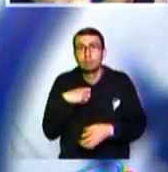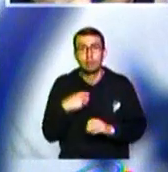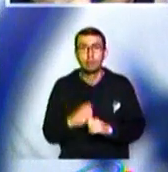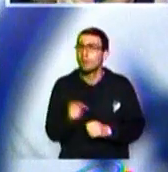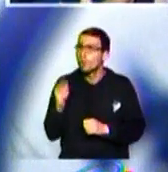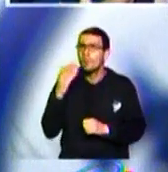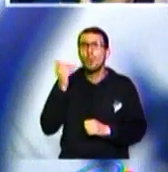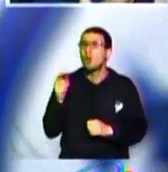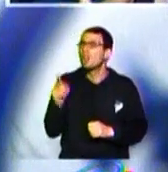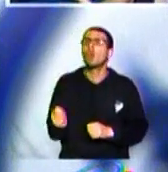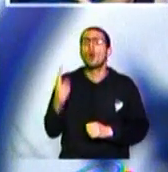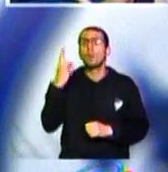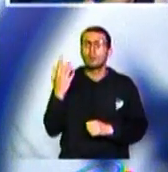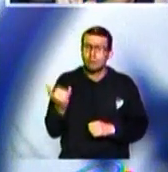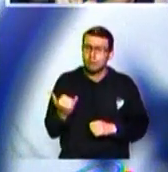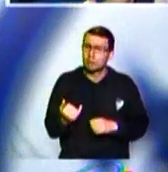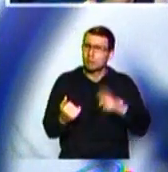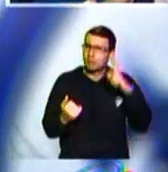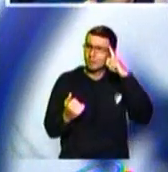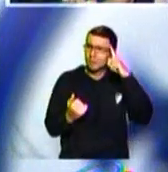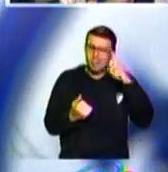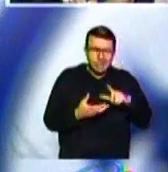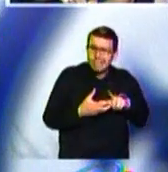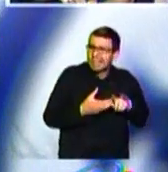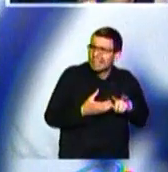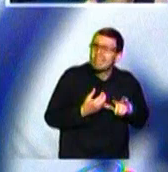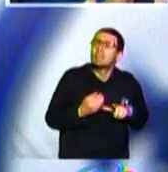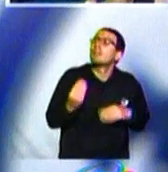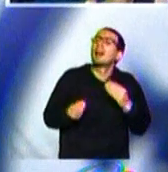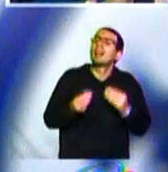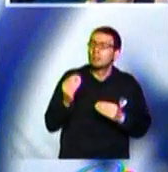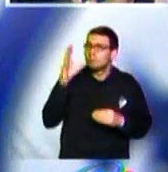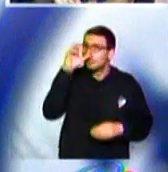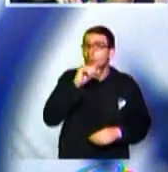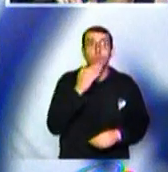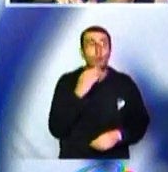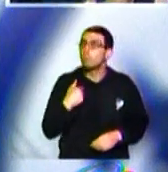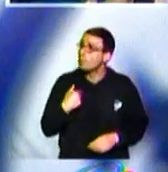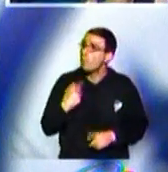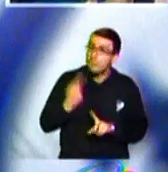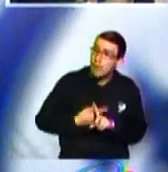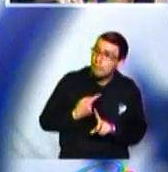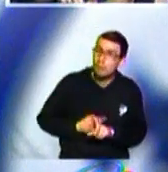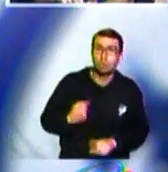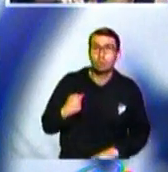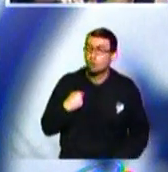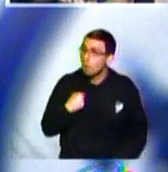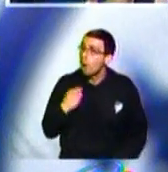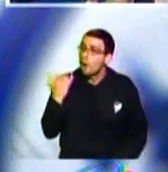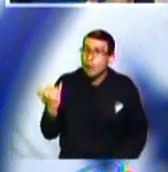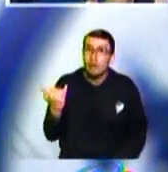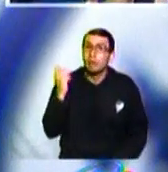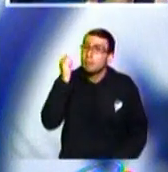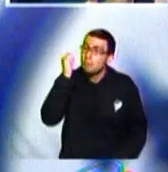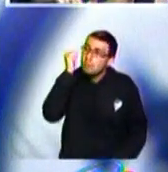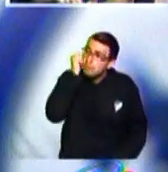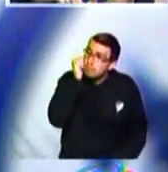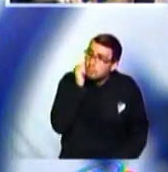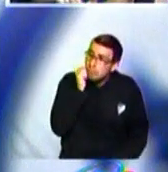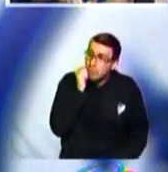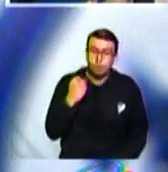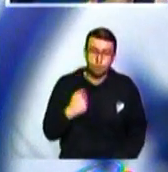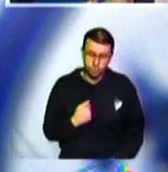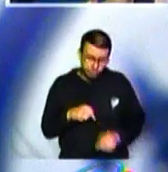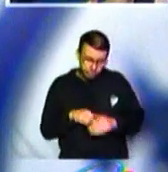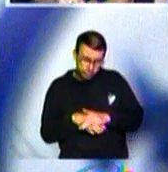que tiene herpes? Son pacientes que dicen, doctor, vea, cada mes o cada que me viene la menstruación me salen unas vesículas, se me ponen